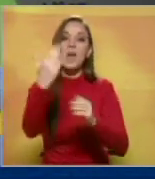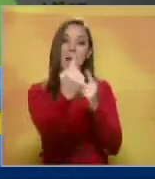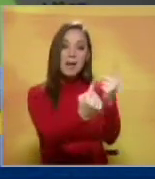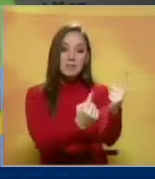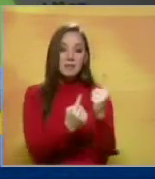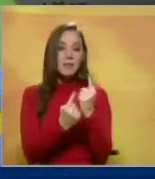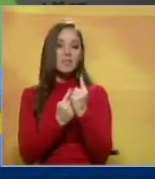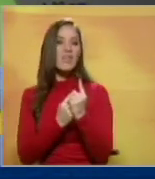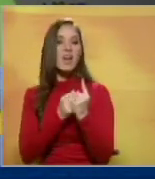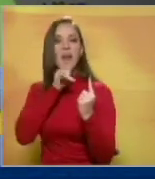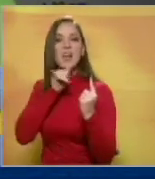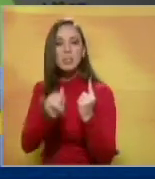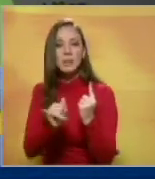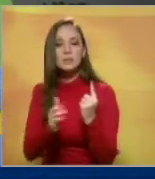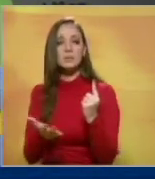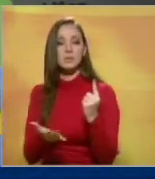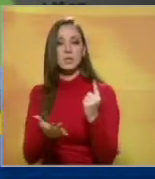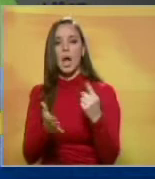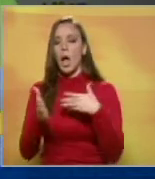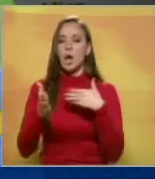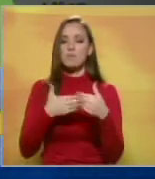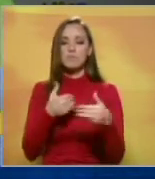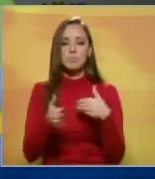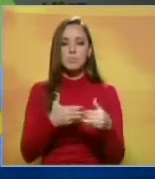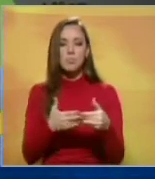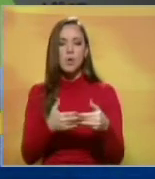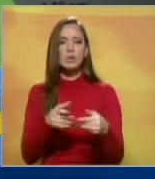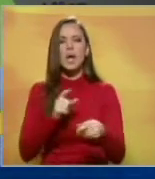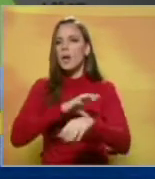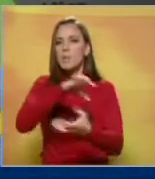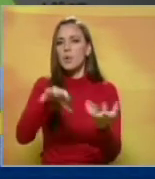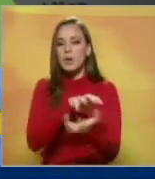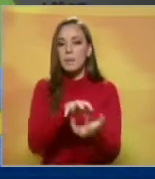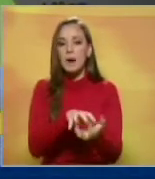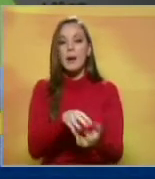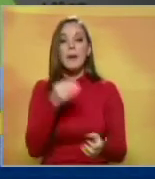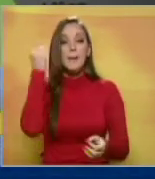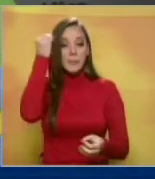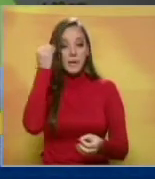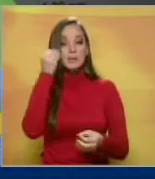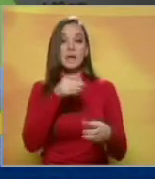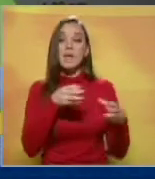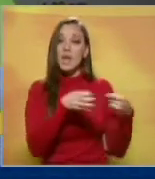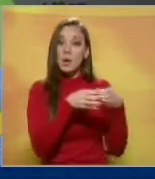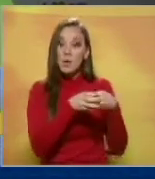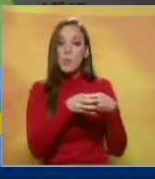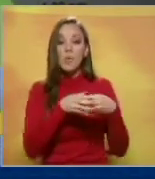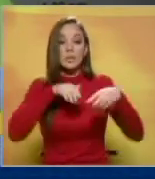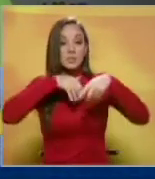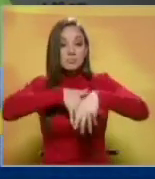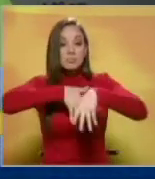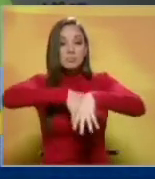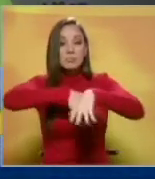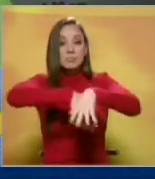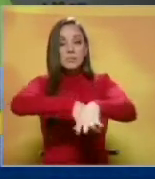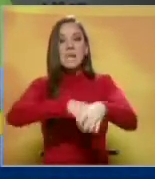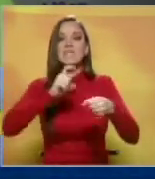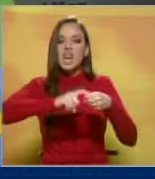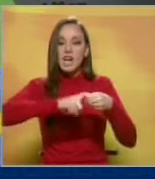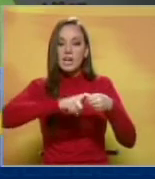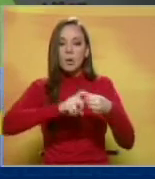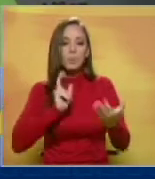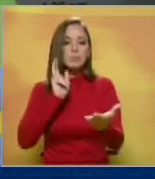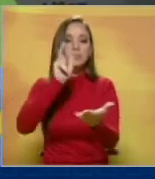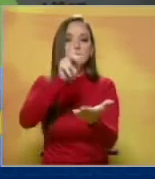por cualquiera que sea la circunstancia espera que esta movilización que tienen prevista los estudiantes para el día de hoy que saldrá de chacaíto